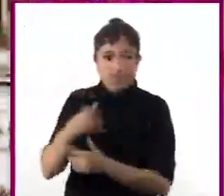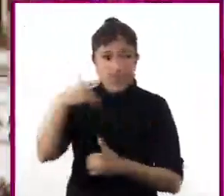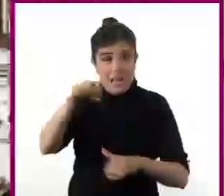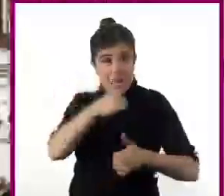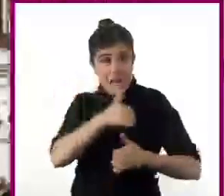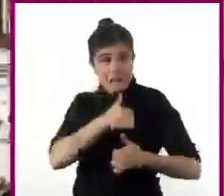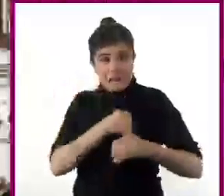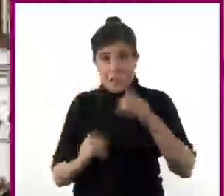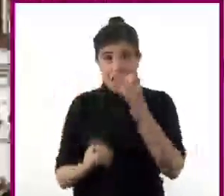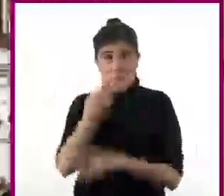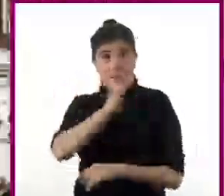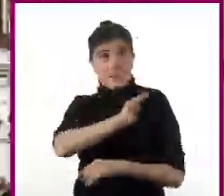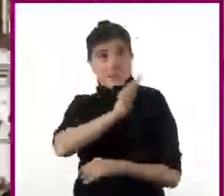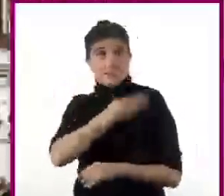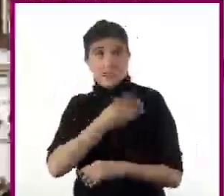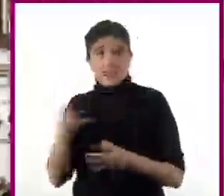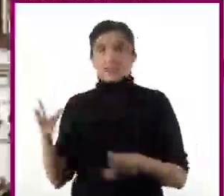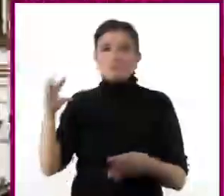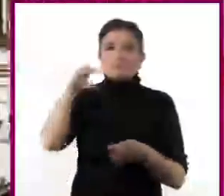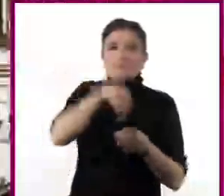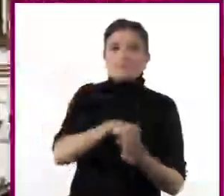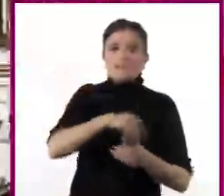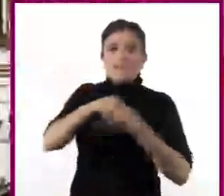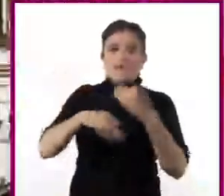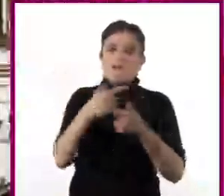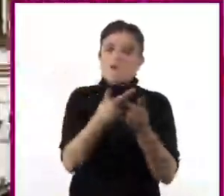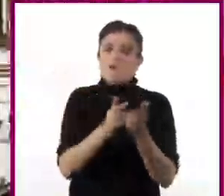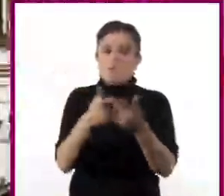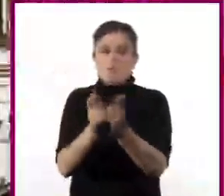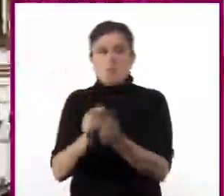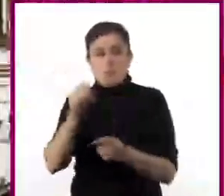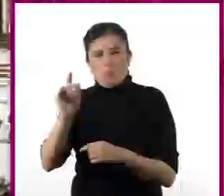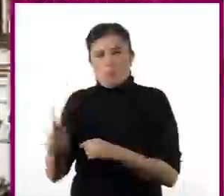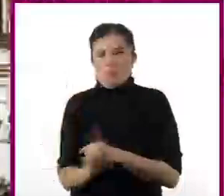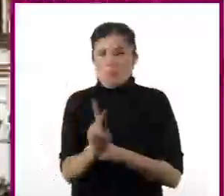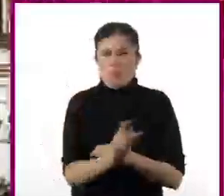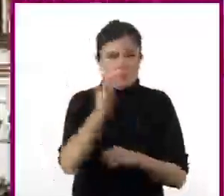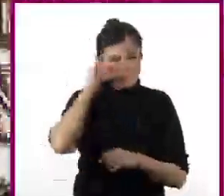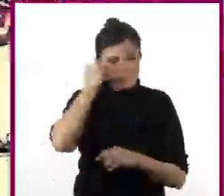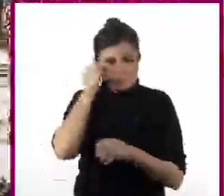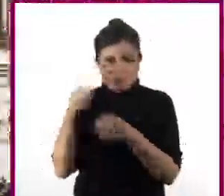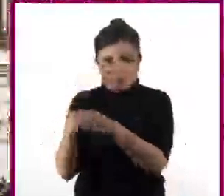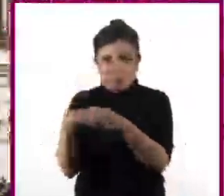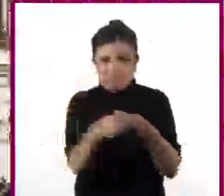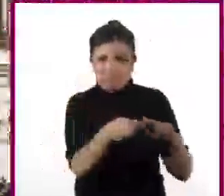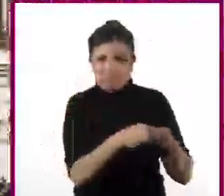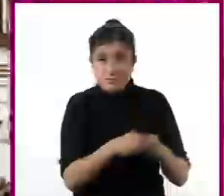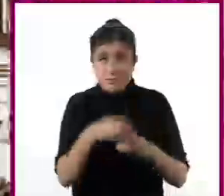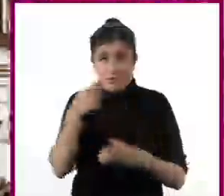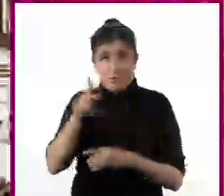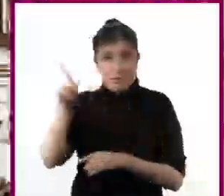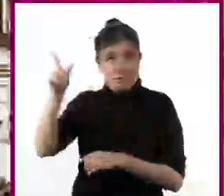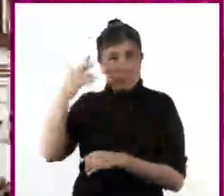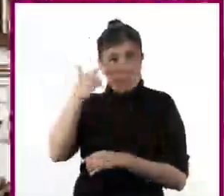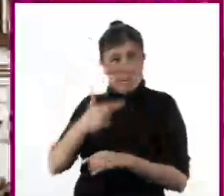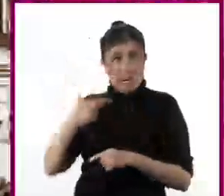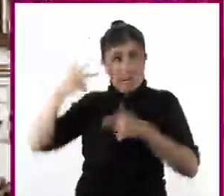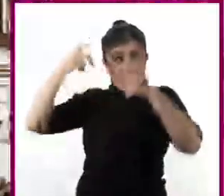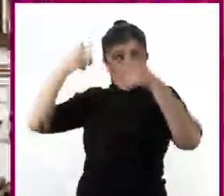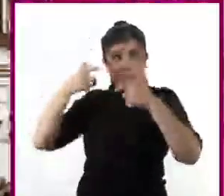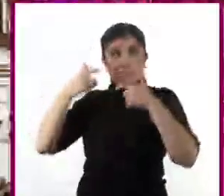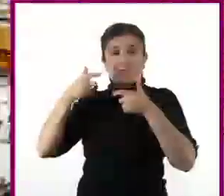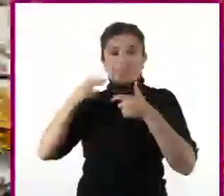de la Nueva España se integró por todos los grupos étnicos del virreinato, pero los altos mandos se reservaron para